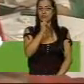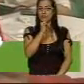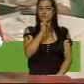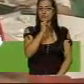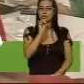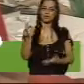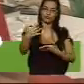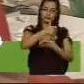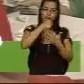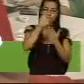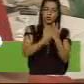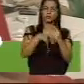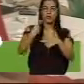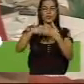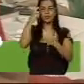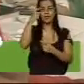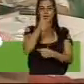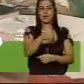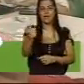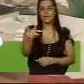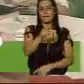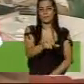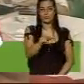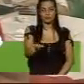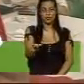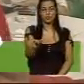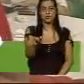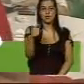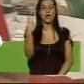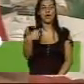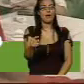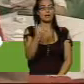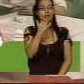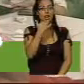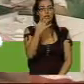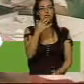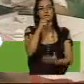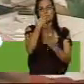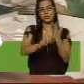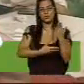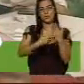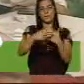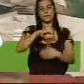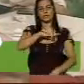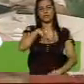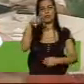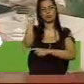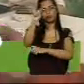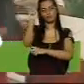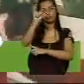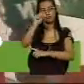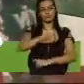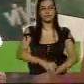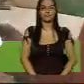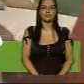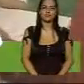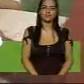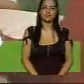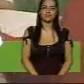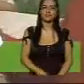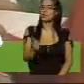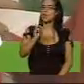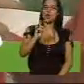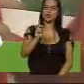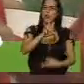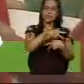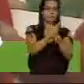se recabe día a día de cada una de las personas que se registran en la gran misión Hijos de Venezuela. Entonces, no es a